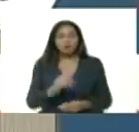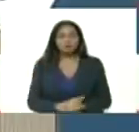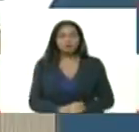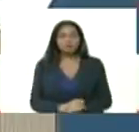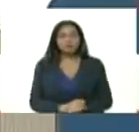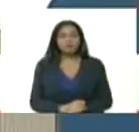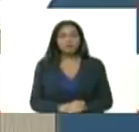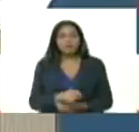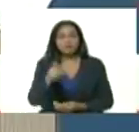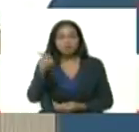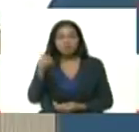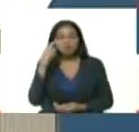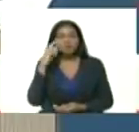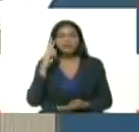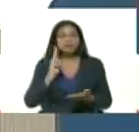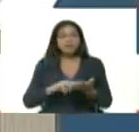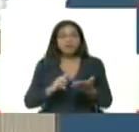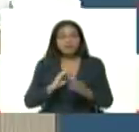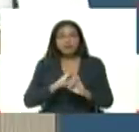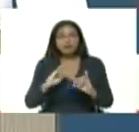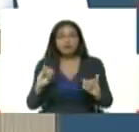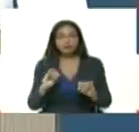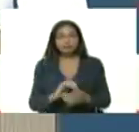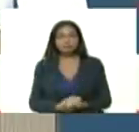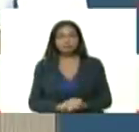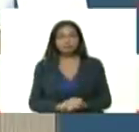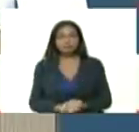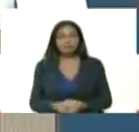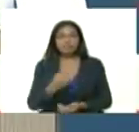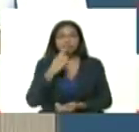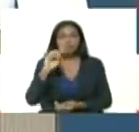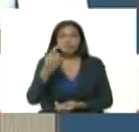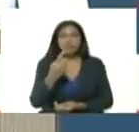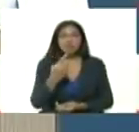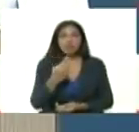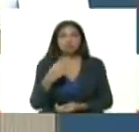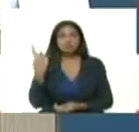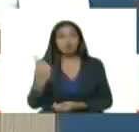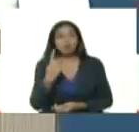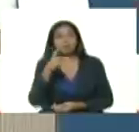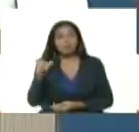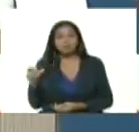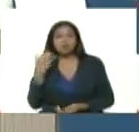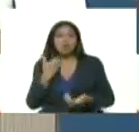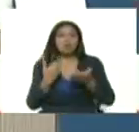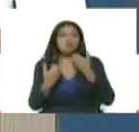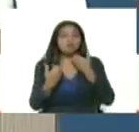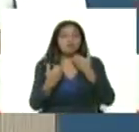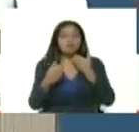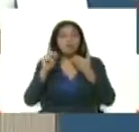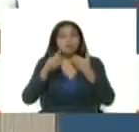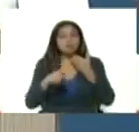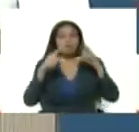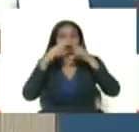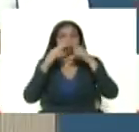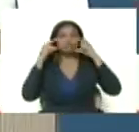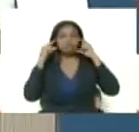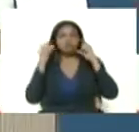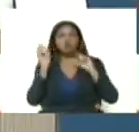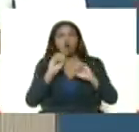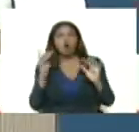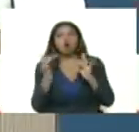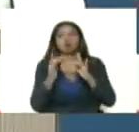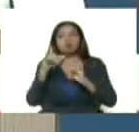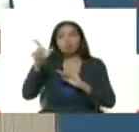es cierto, ya eso está abandonado como principio, que solamente aquellas personas que estén positivos o que sean contactos